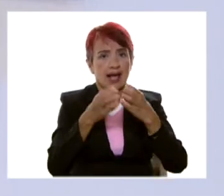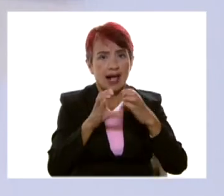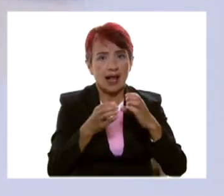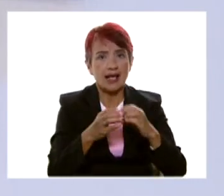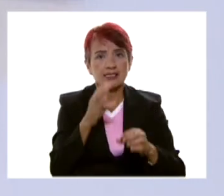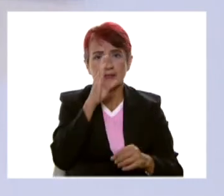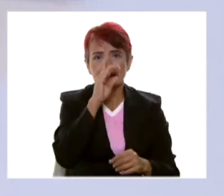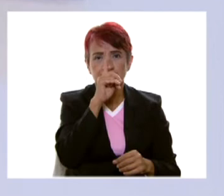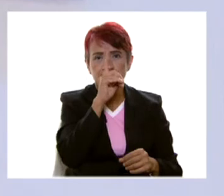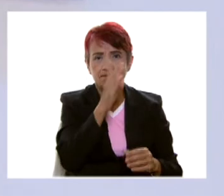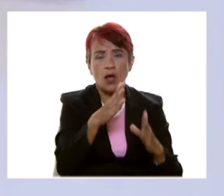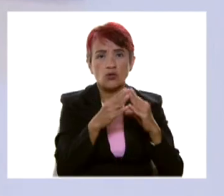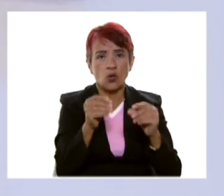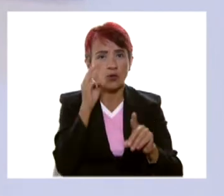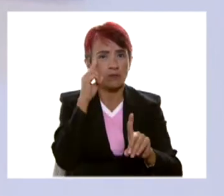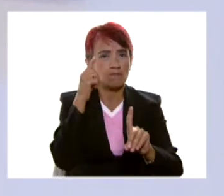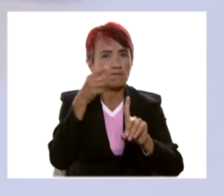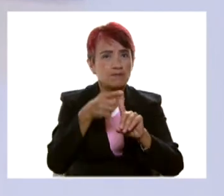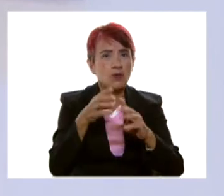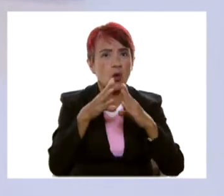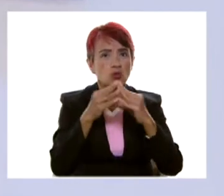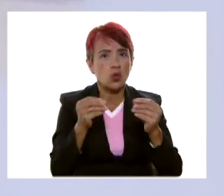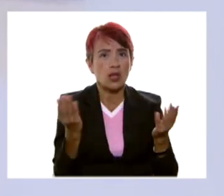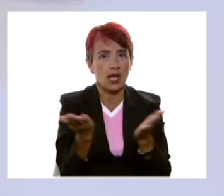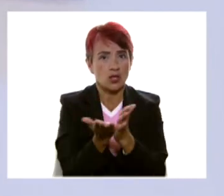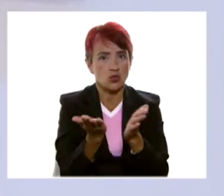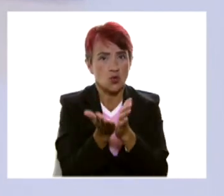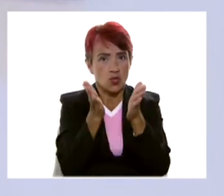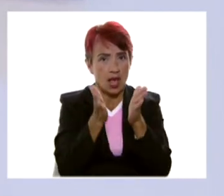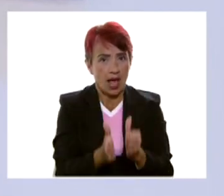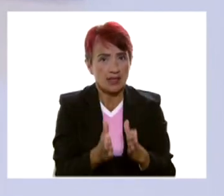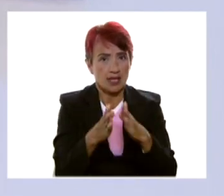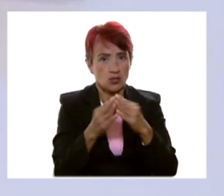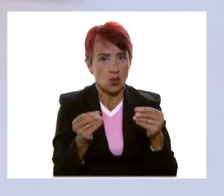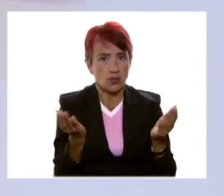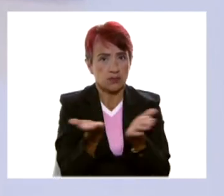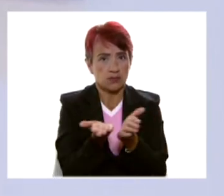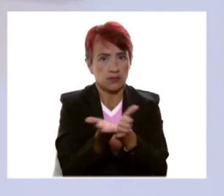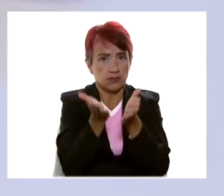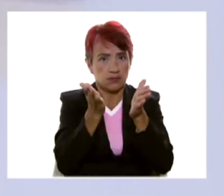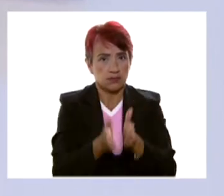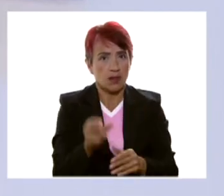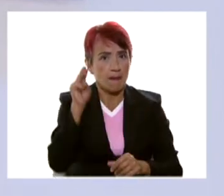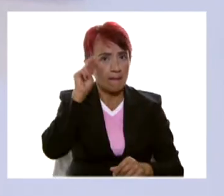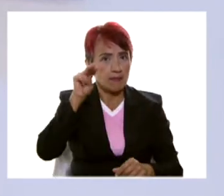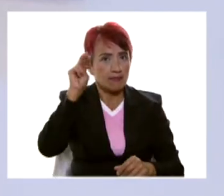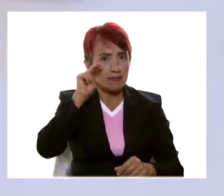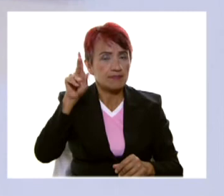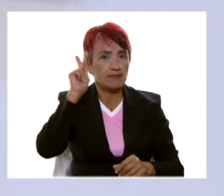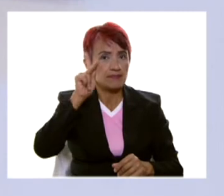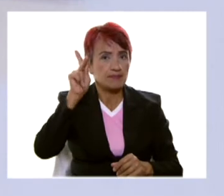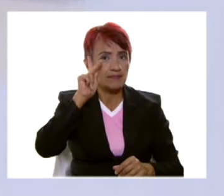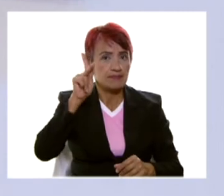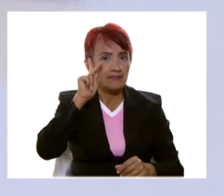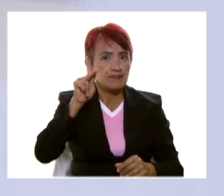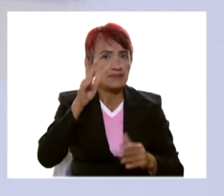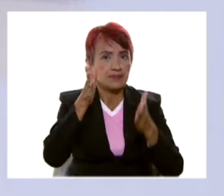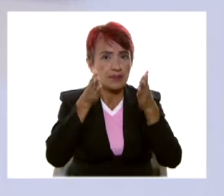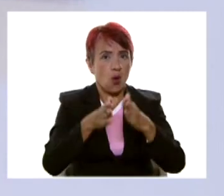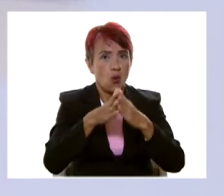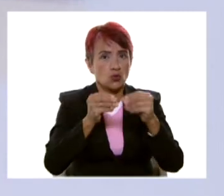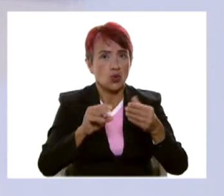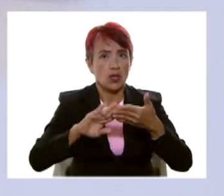dedicada especialmente a ustedes, a nuestras estudiantes y a nuestros estudiantes, a los maestros, a los profesores que se encuentran en